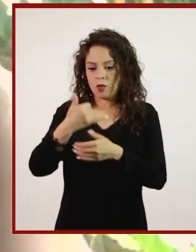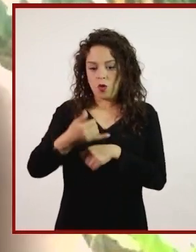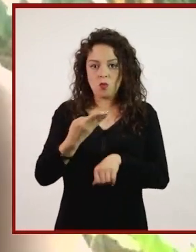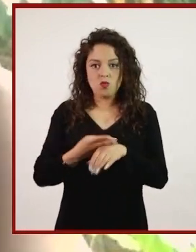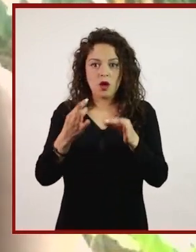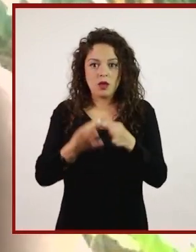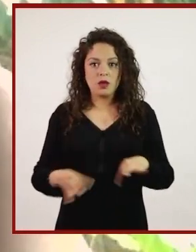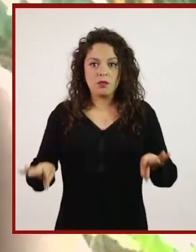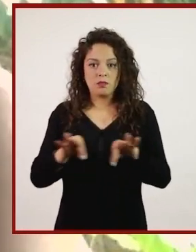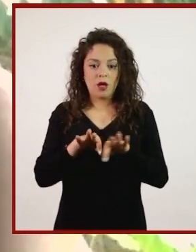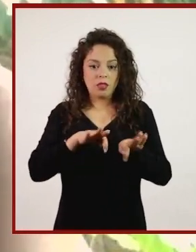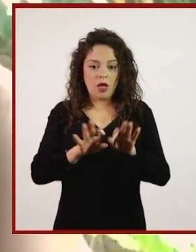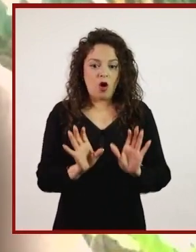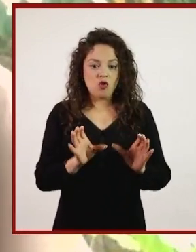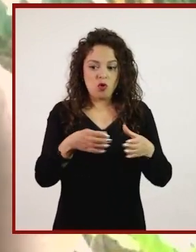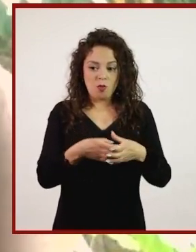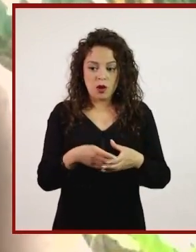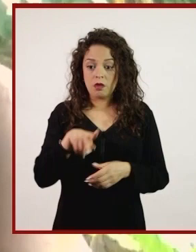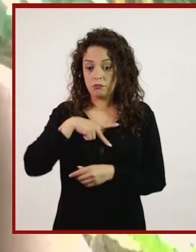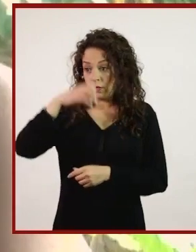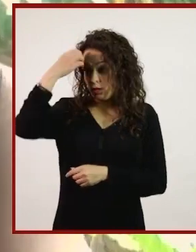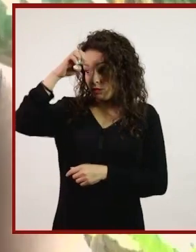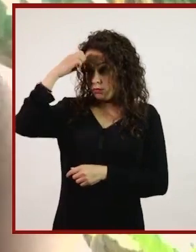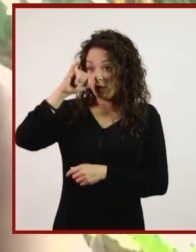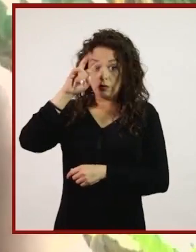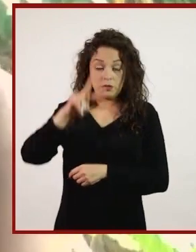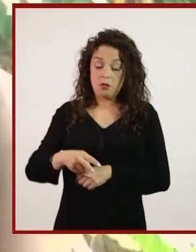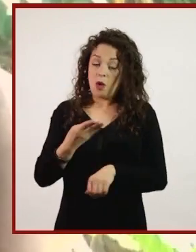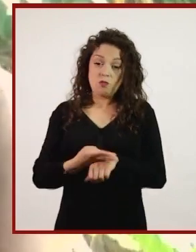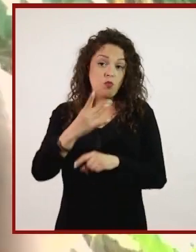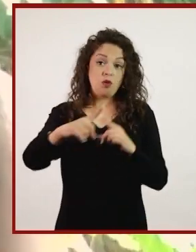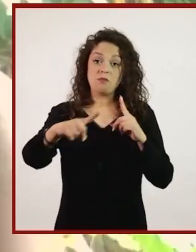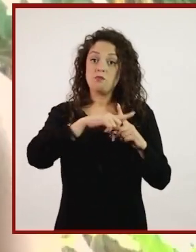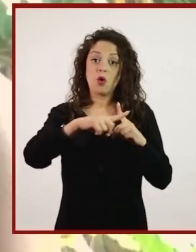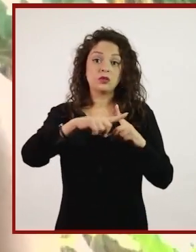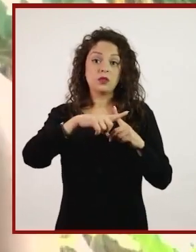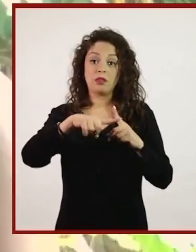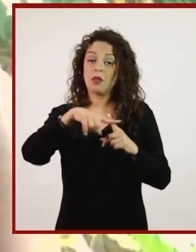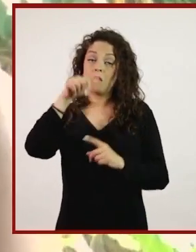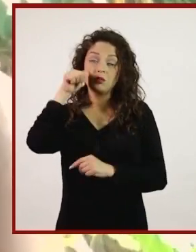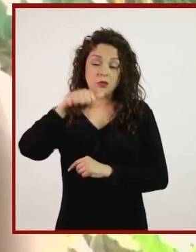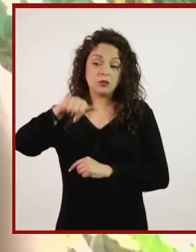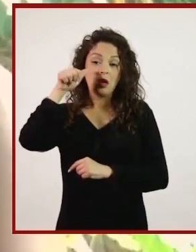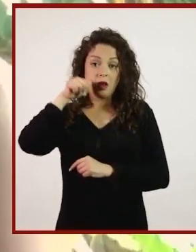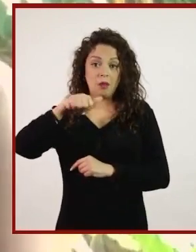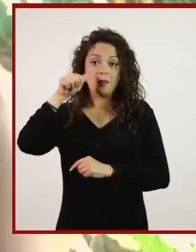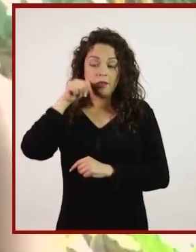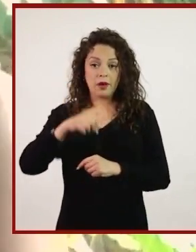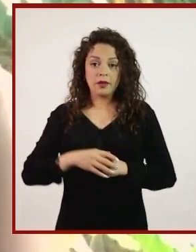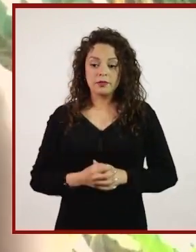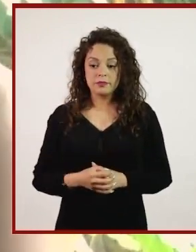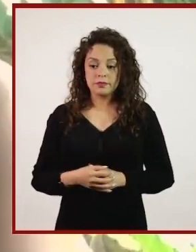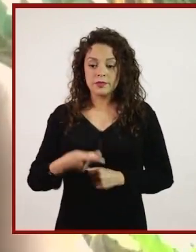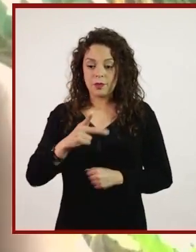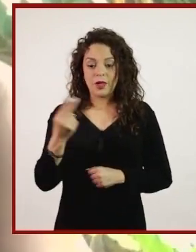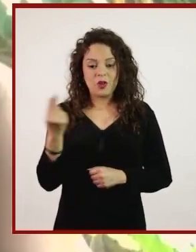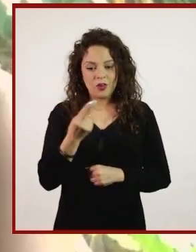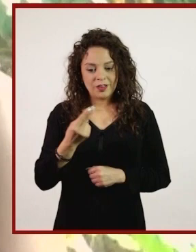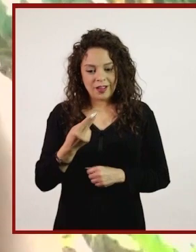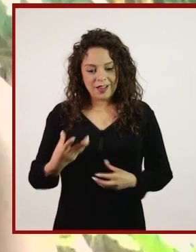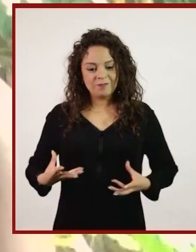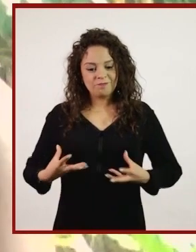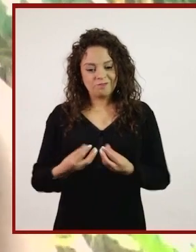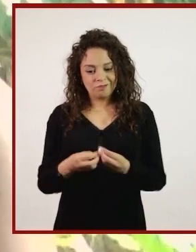sea, las becas a los proyectos que son importantísimas en trabajo con comunidad, en mi experiencia, ha sido positiva